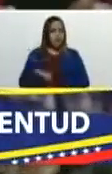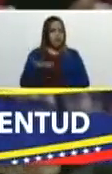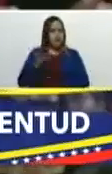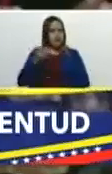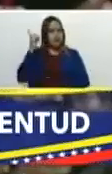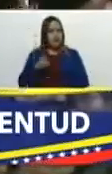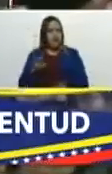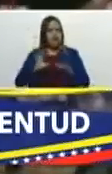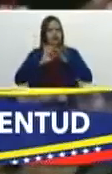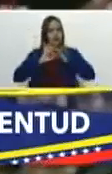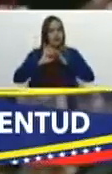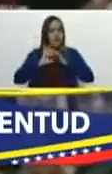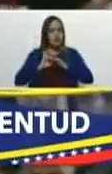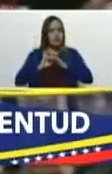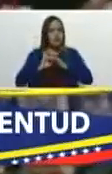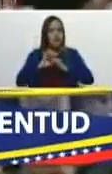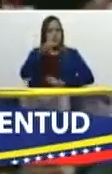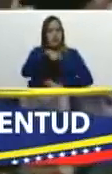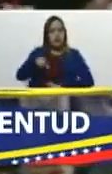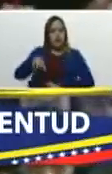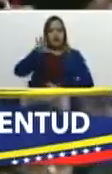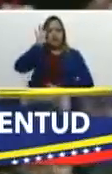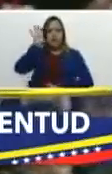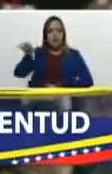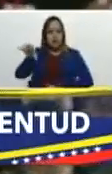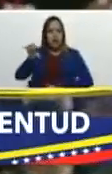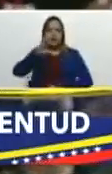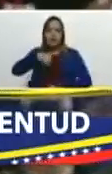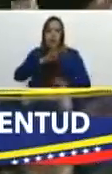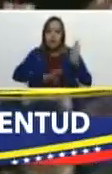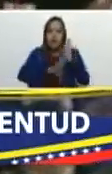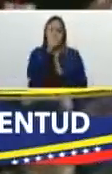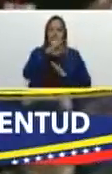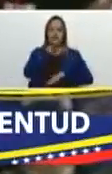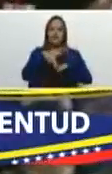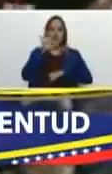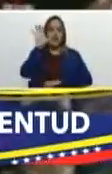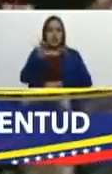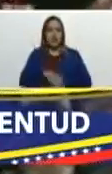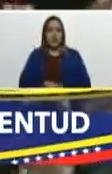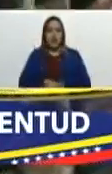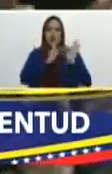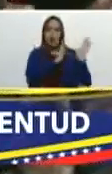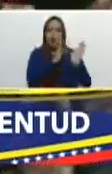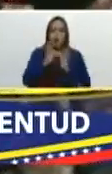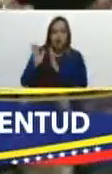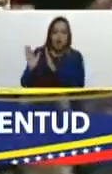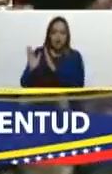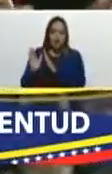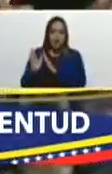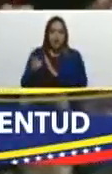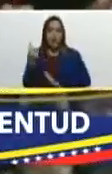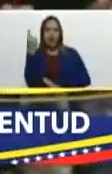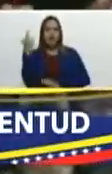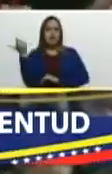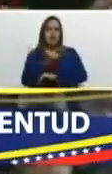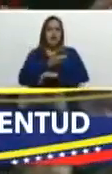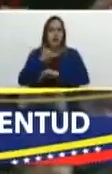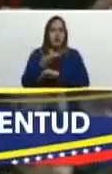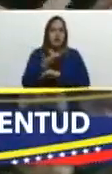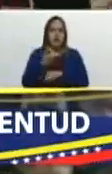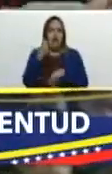la articulación de los patriotas para lograr el desarrollo de la nación, la organización, y en un solo gobierno